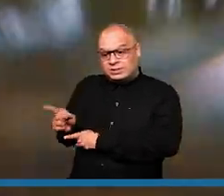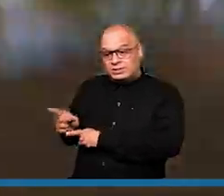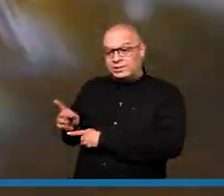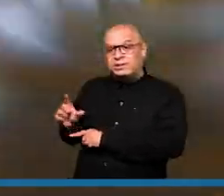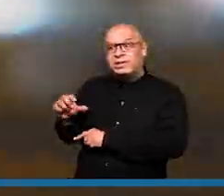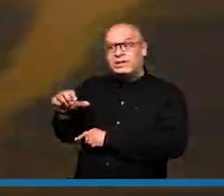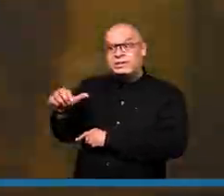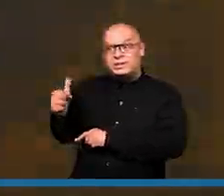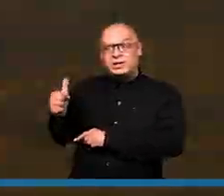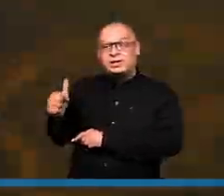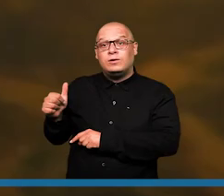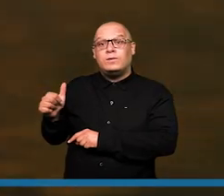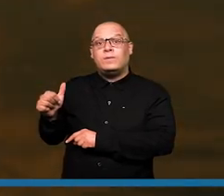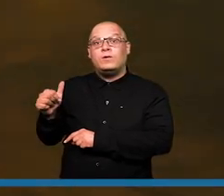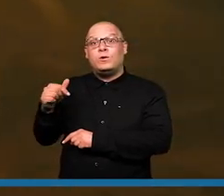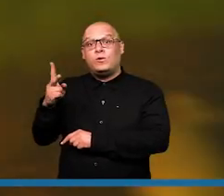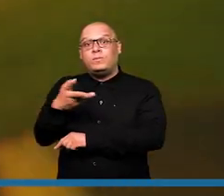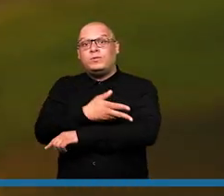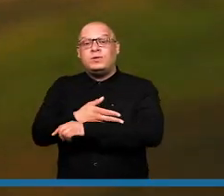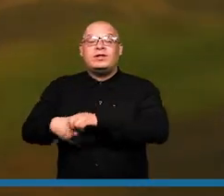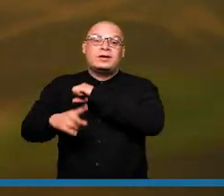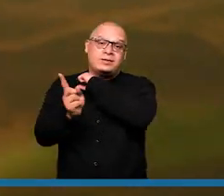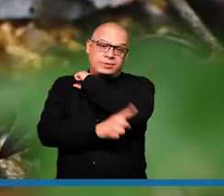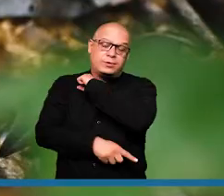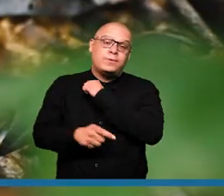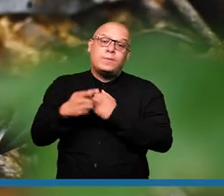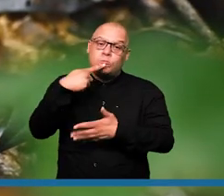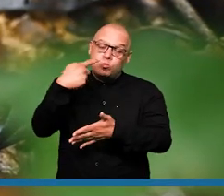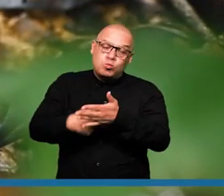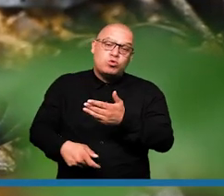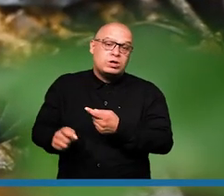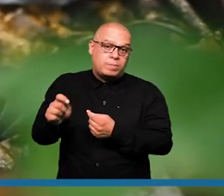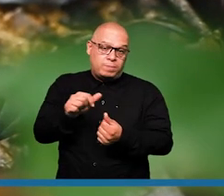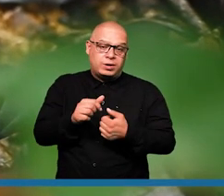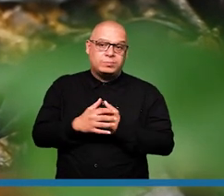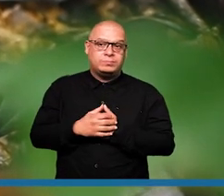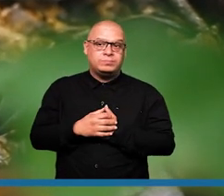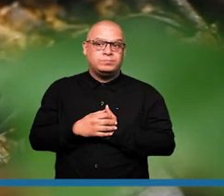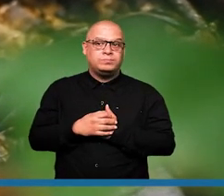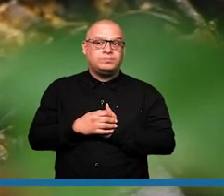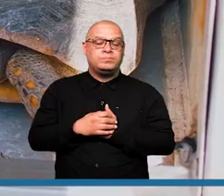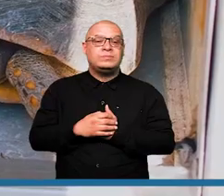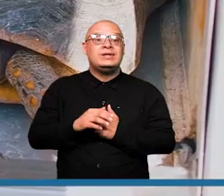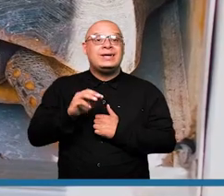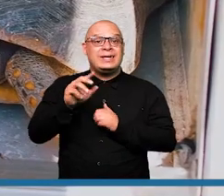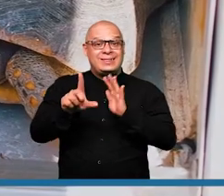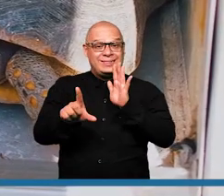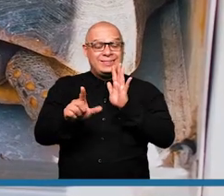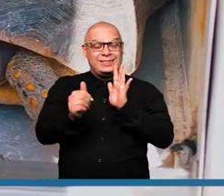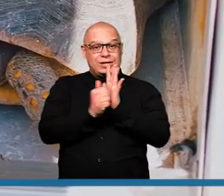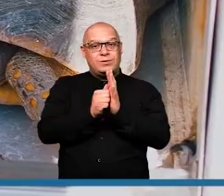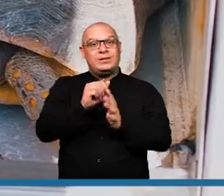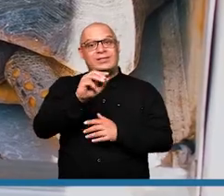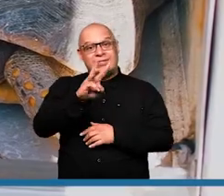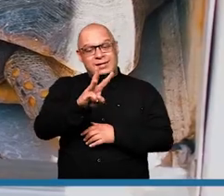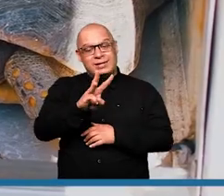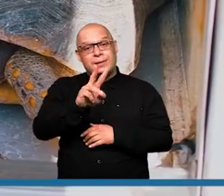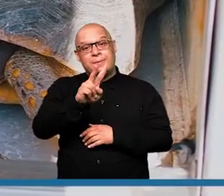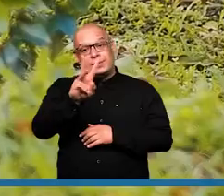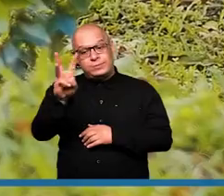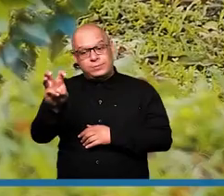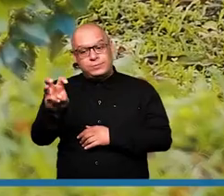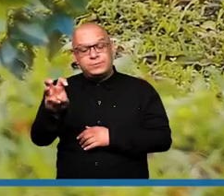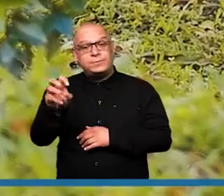pesos la multa por una tortuga. La fauna silvestre está catalogada en el artículo 328 de nuestro Código Penal, ilícito aprovechamiento